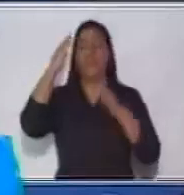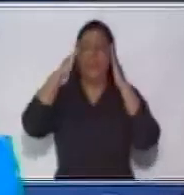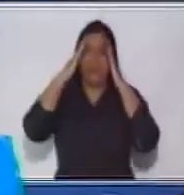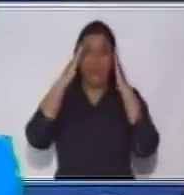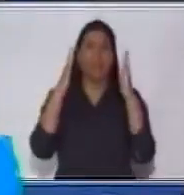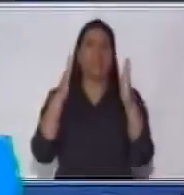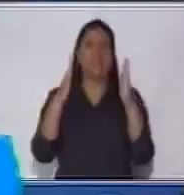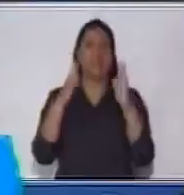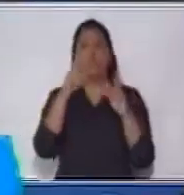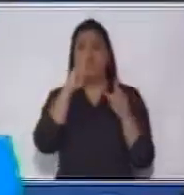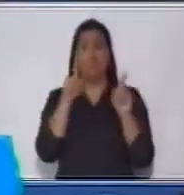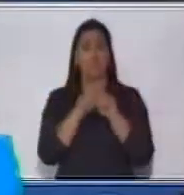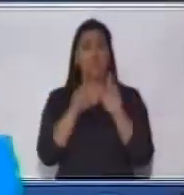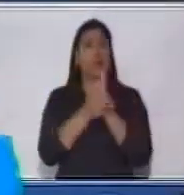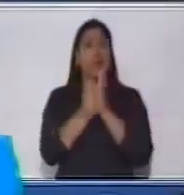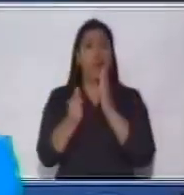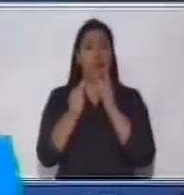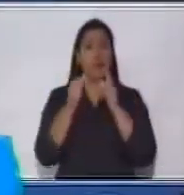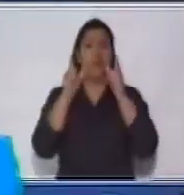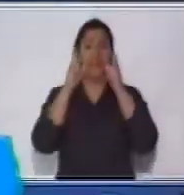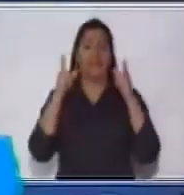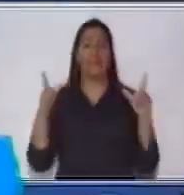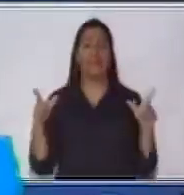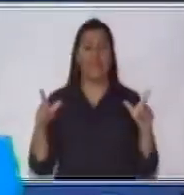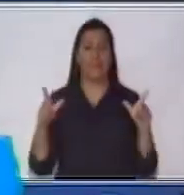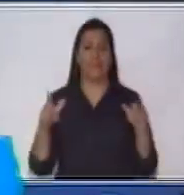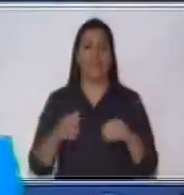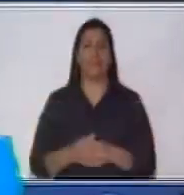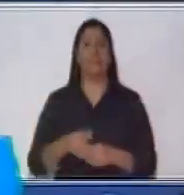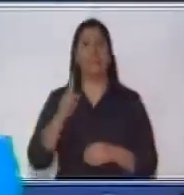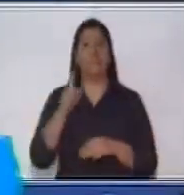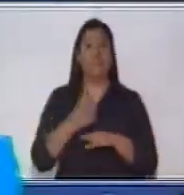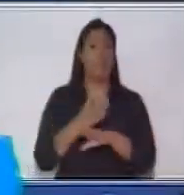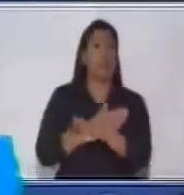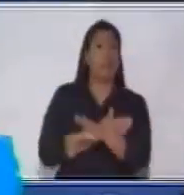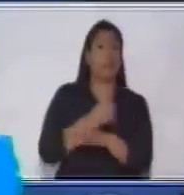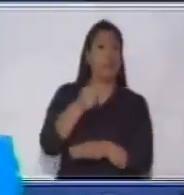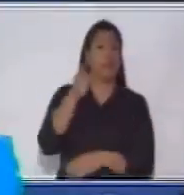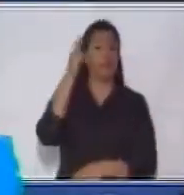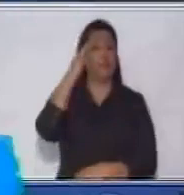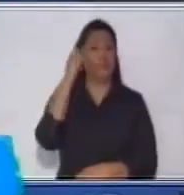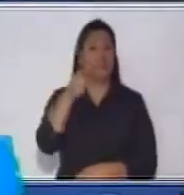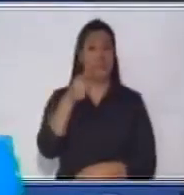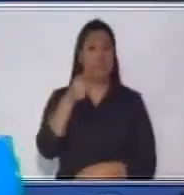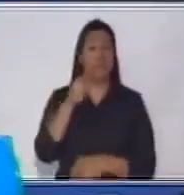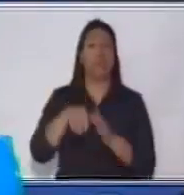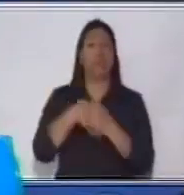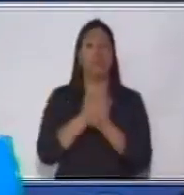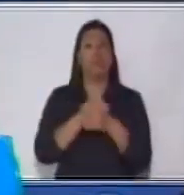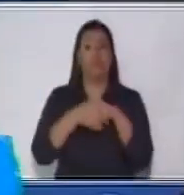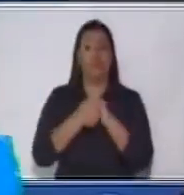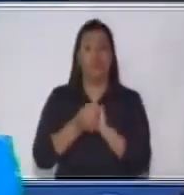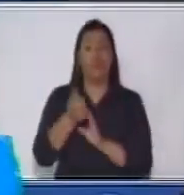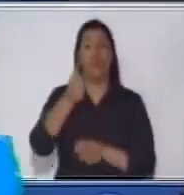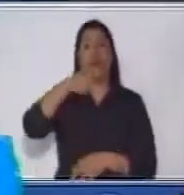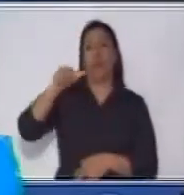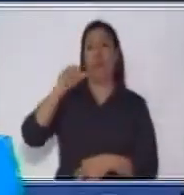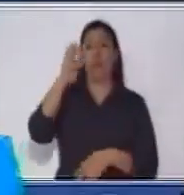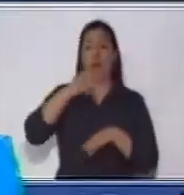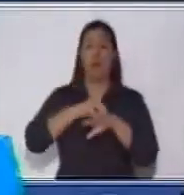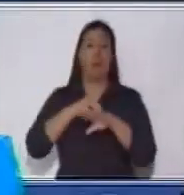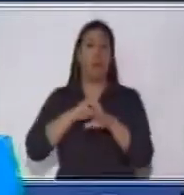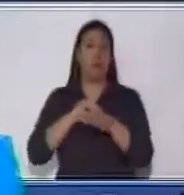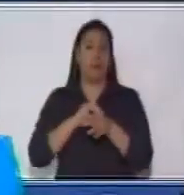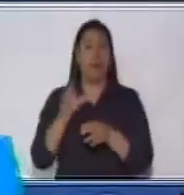habilidades lingüísticas. Y antes de empezar, te recuerdo que laves constantemente tus manos con agua y jabón o bien las